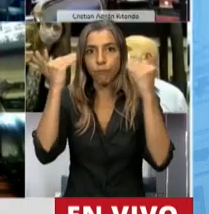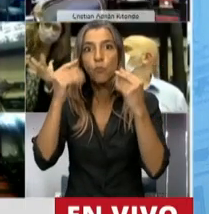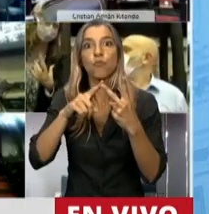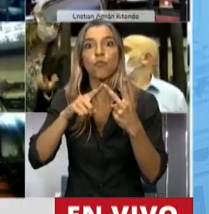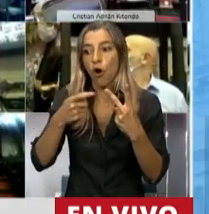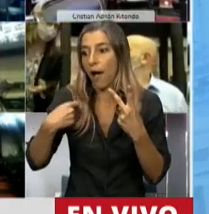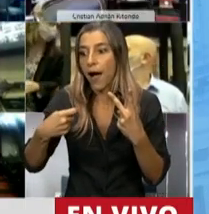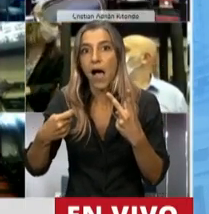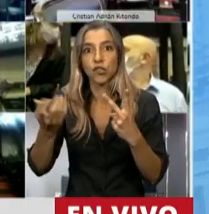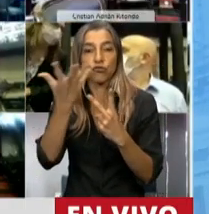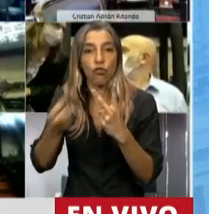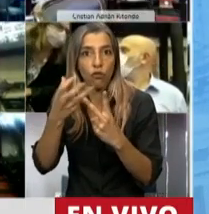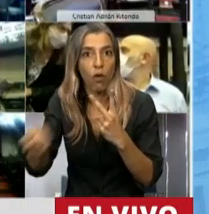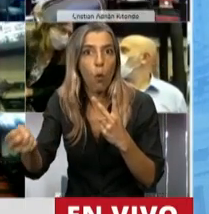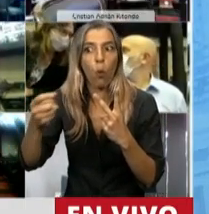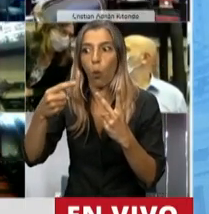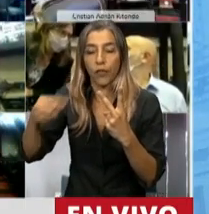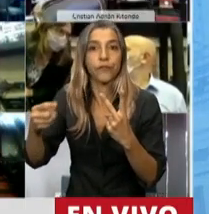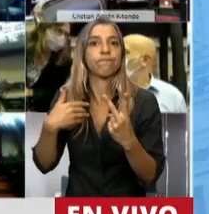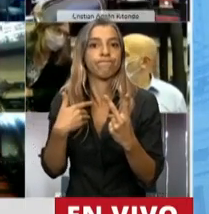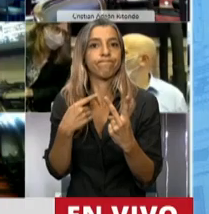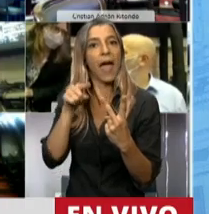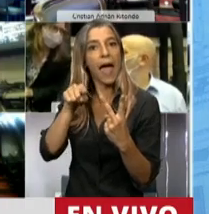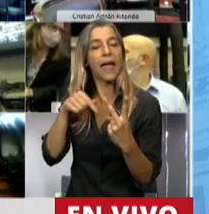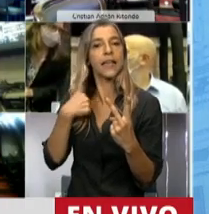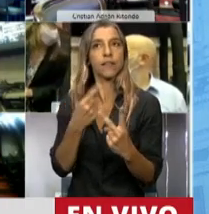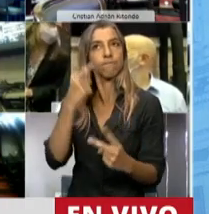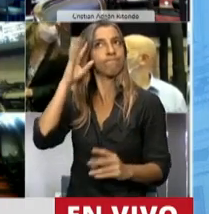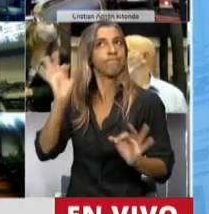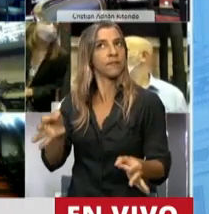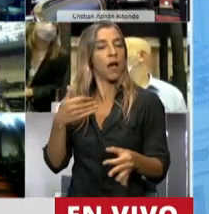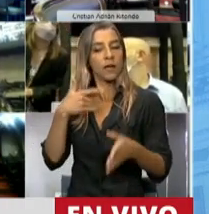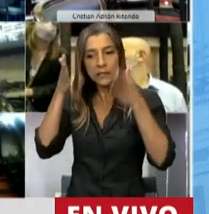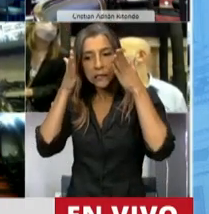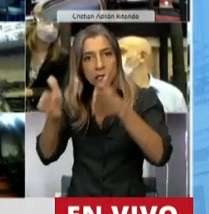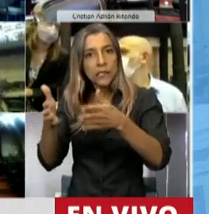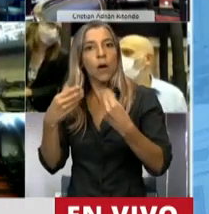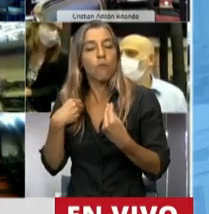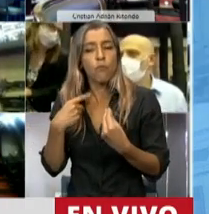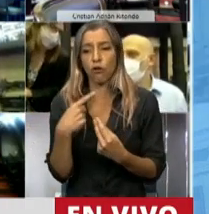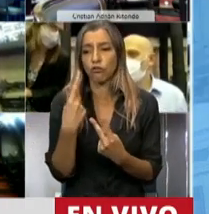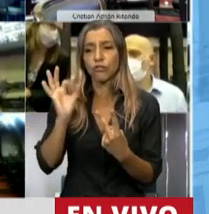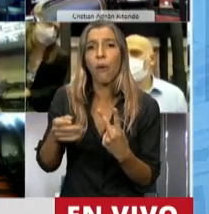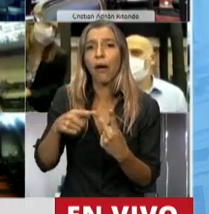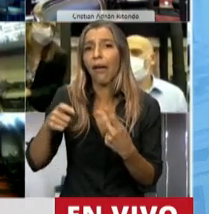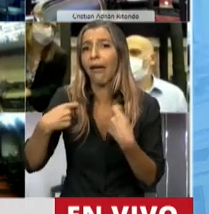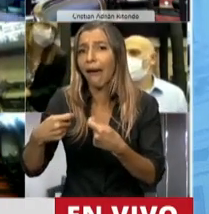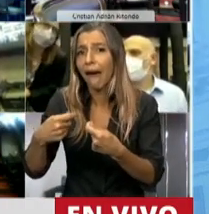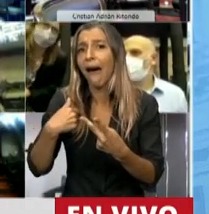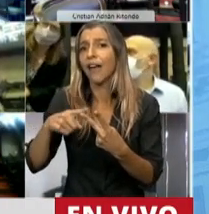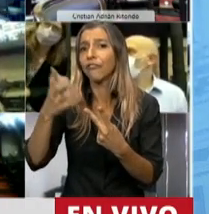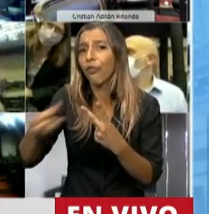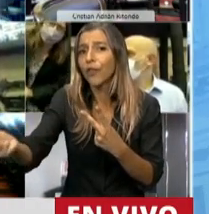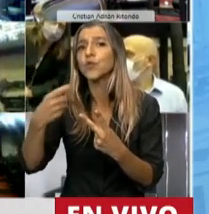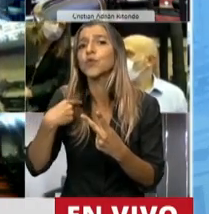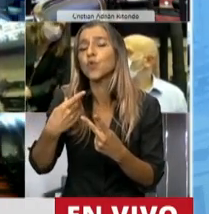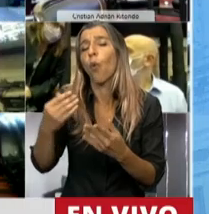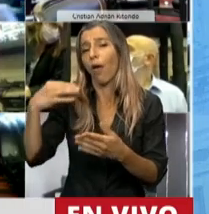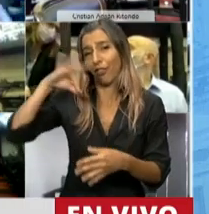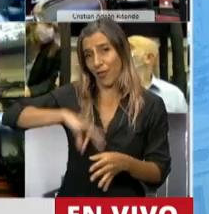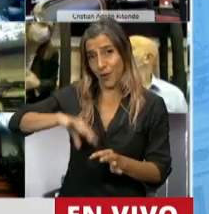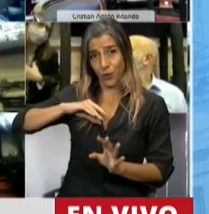fáciles se realiza en ese sentido nuestro país sólo se admite como gasto y deducciones para los asalariados los descuentos a